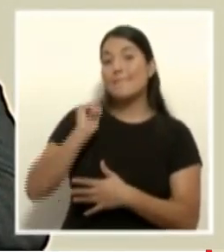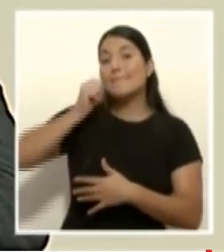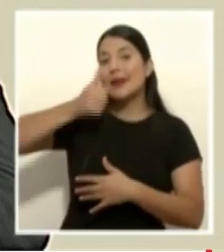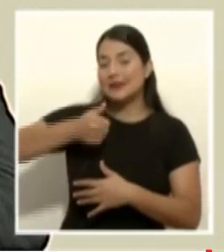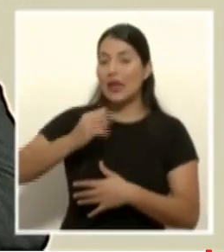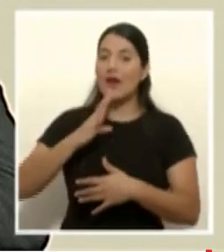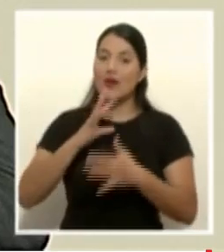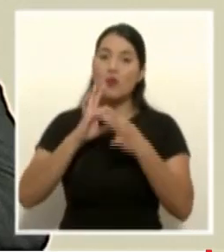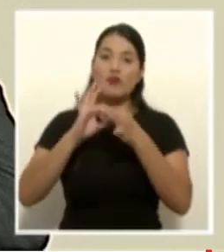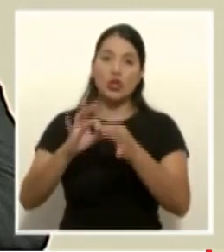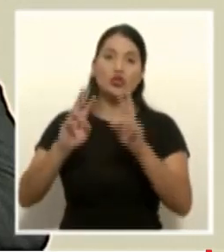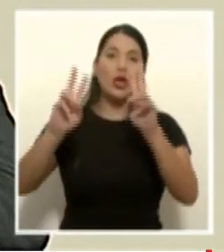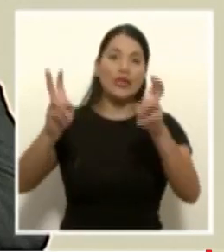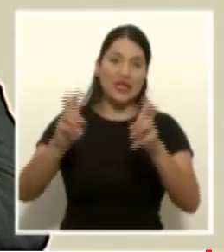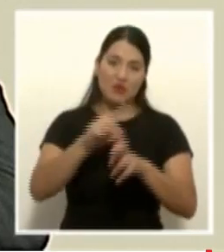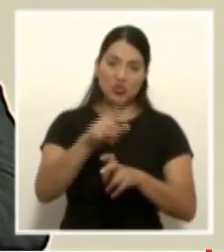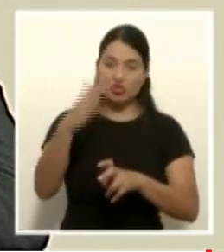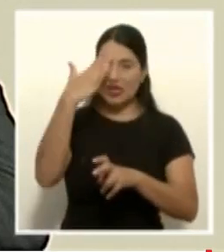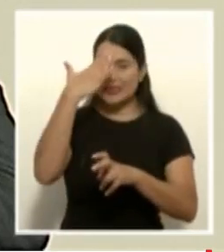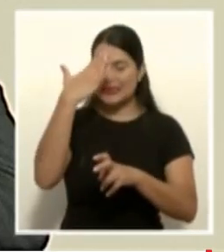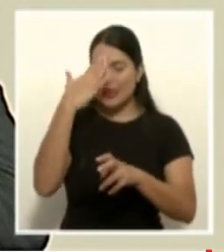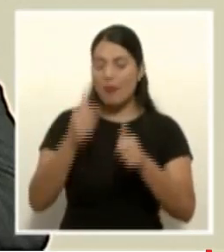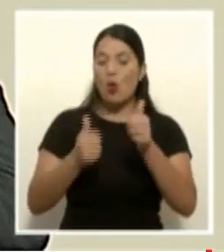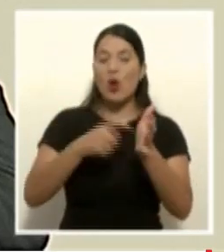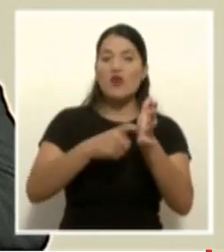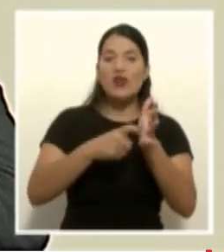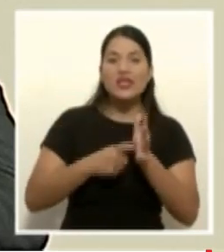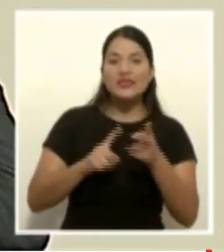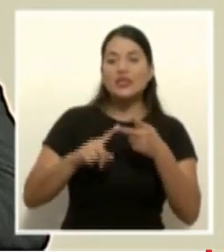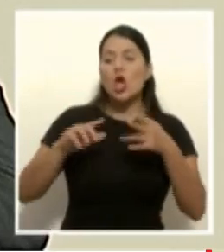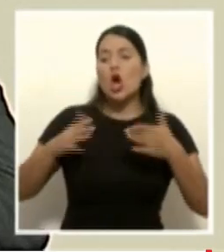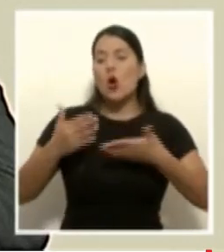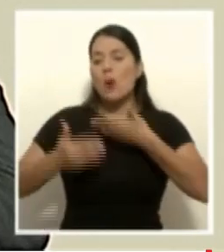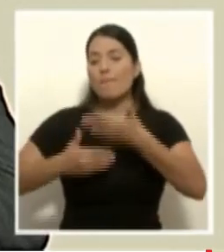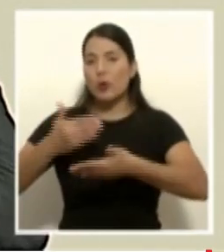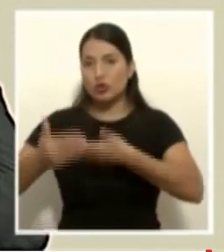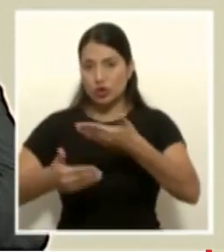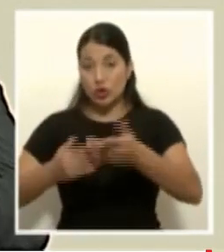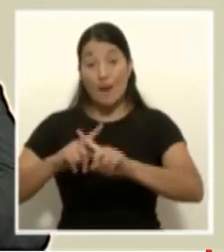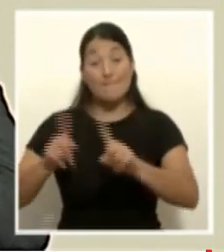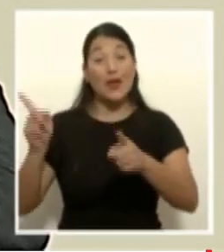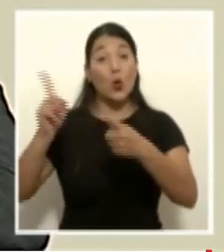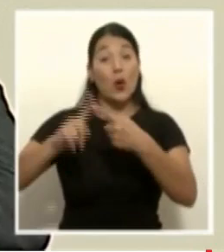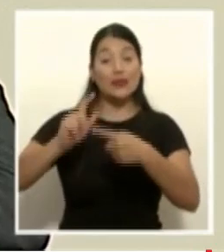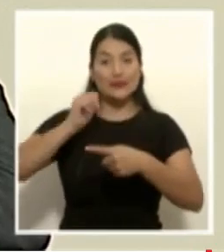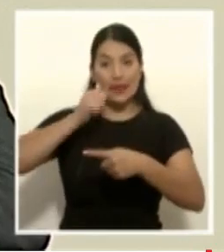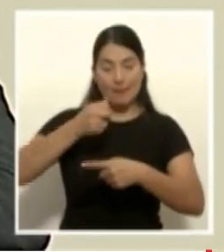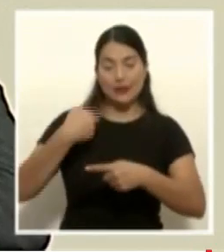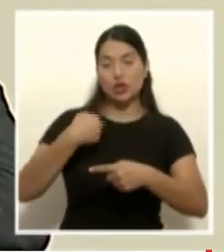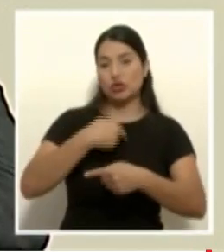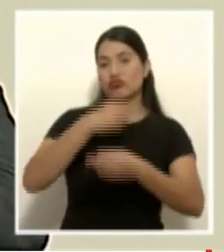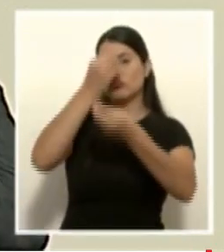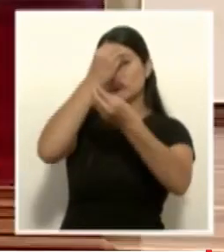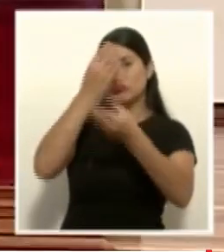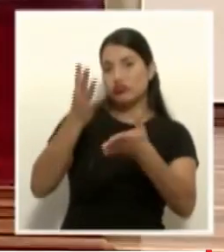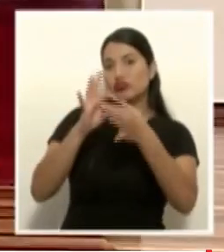a ese tema para que sepan la logística, los requisitos, todos los detalles, pero va a ser mañana que vamos a dar el espacio para hablar de ese